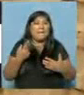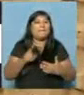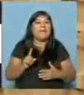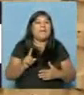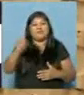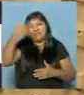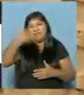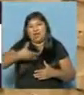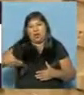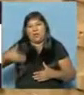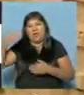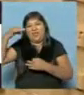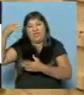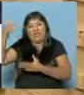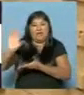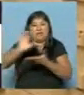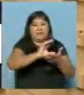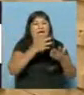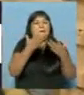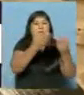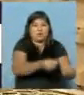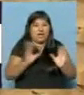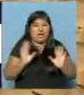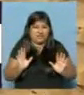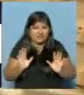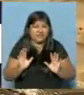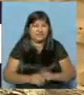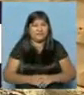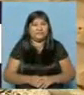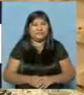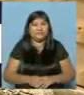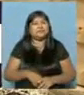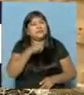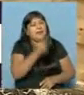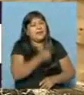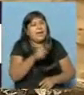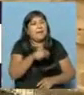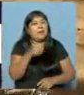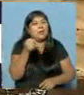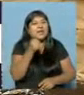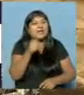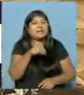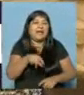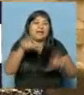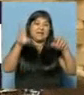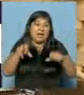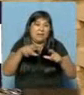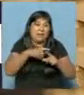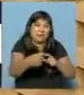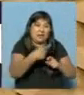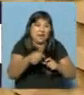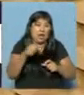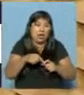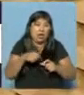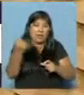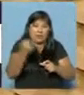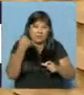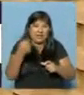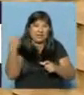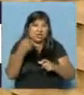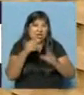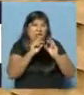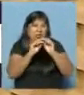Estado que acompañen y apoyen esto, ¿no? Es importante que se trate esta temática porque el sector tabacalero genera mucho trabajo también.